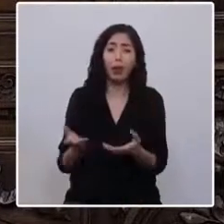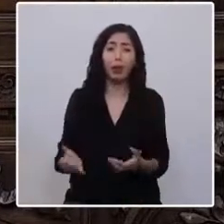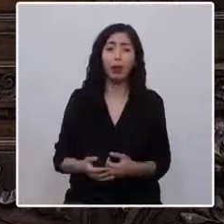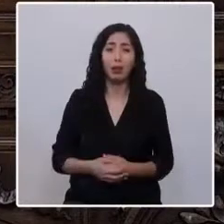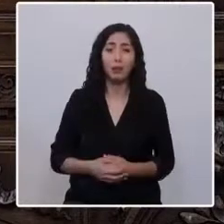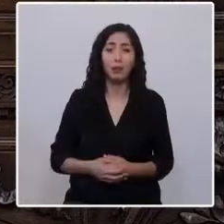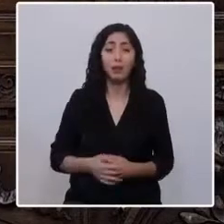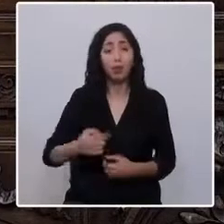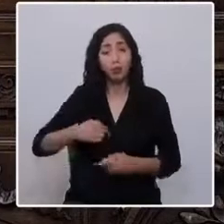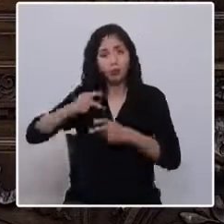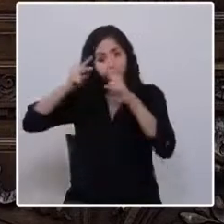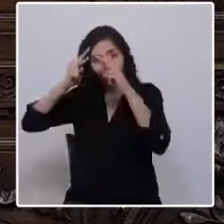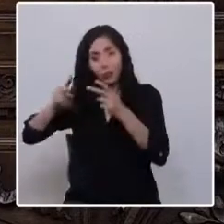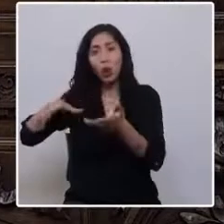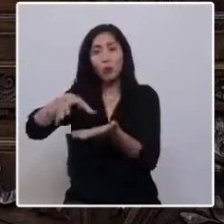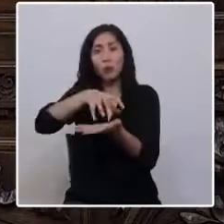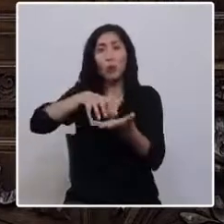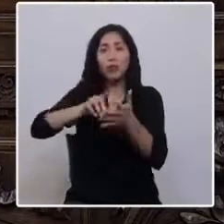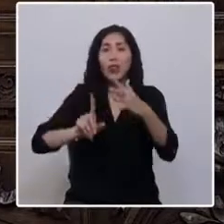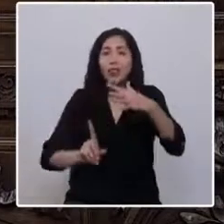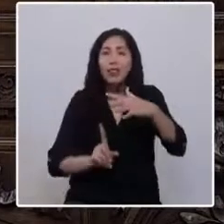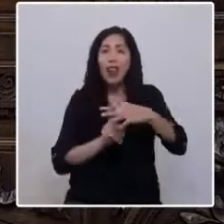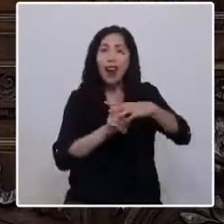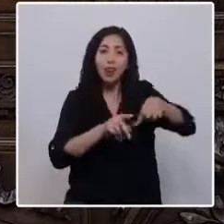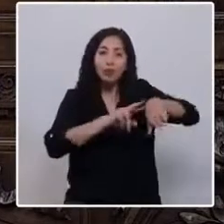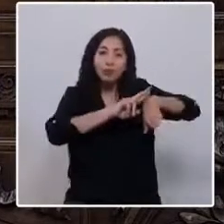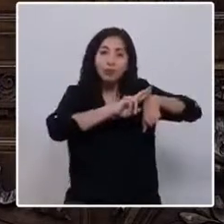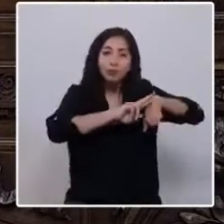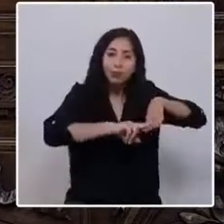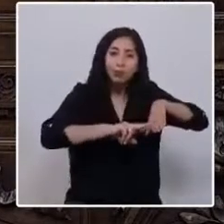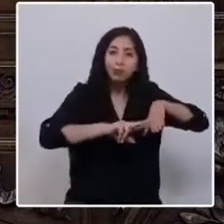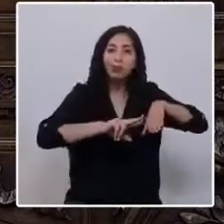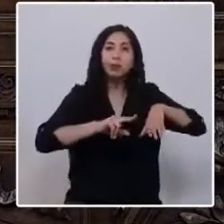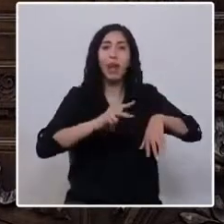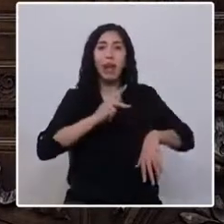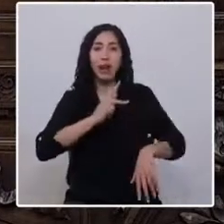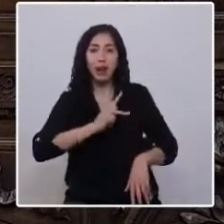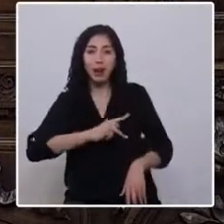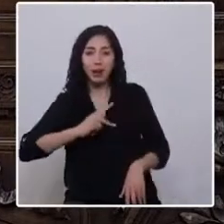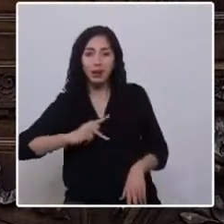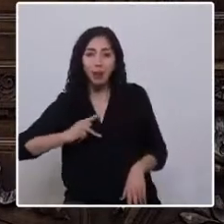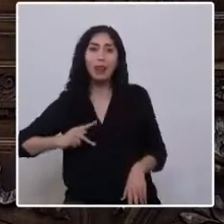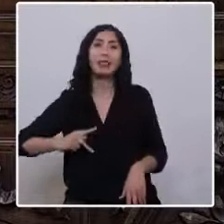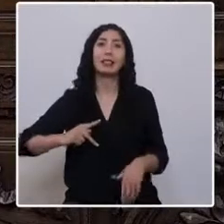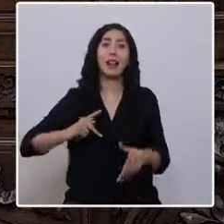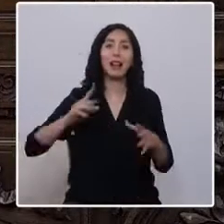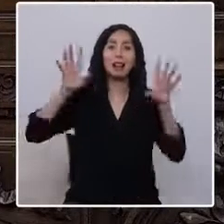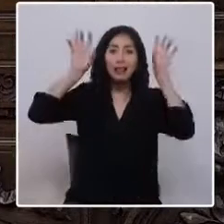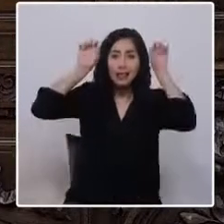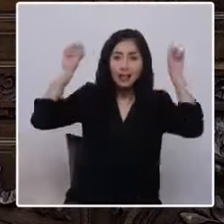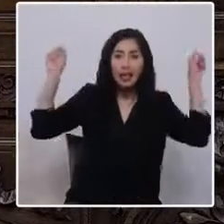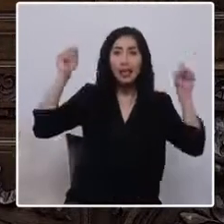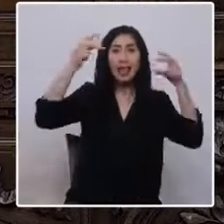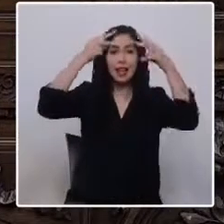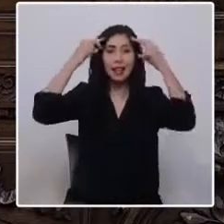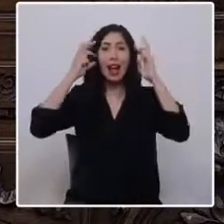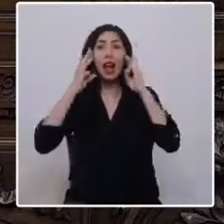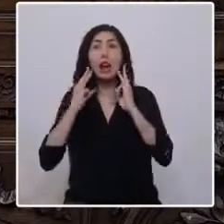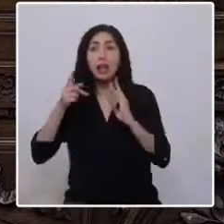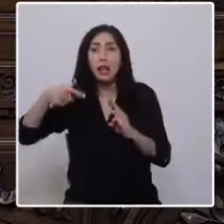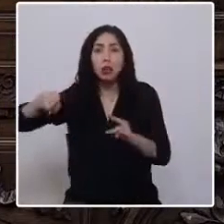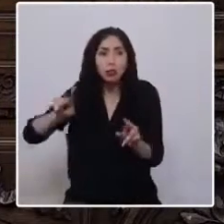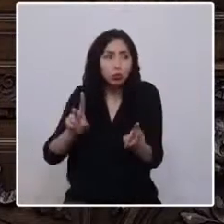Honro a los pueblos originarios australes, Tehuelche, Cahuéscar, Selknam, Yagán, que sobrevivieron al genocidio y